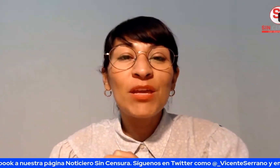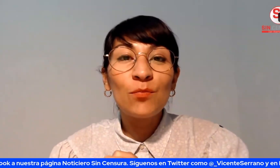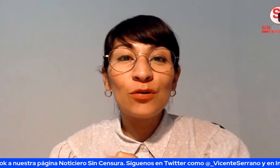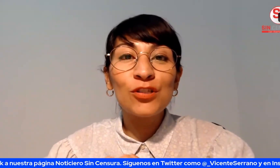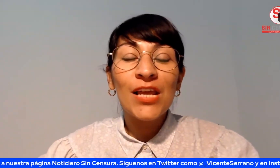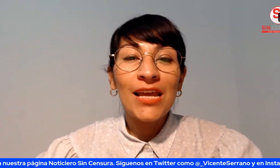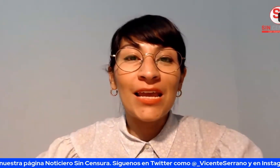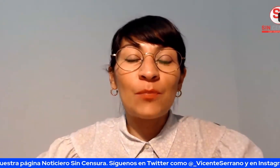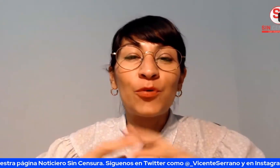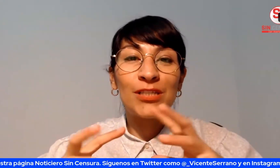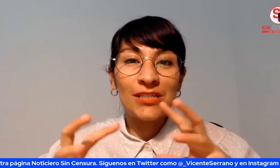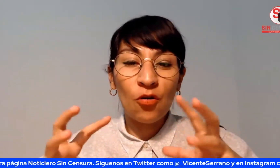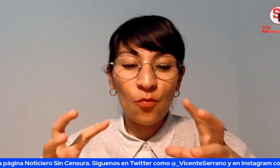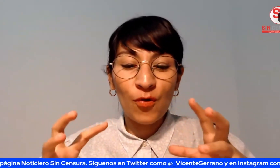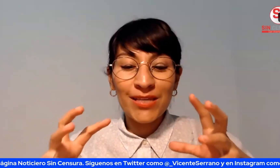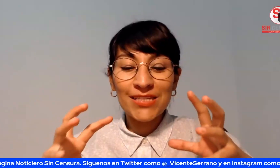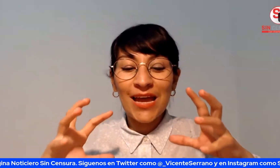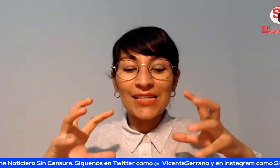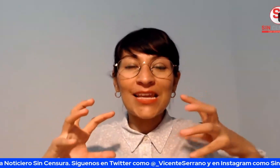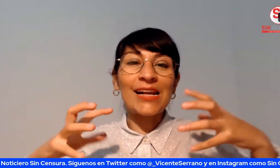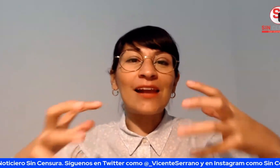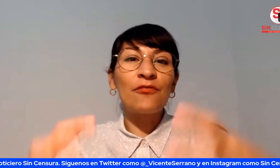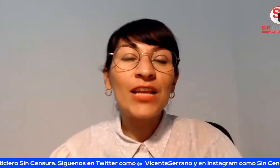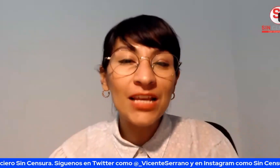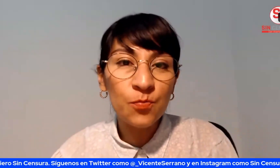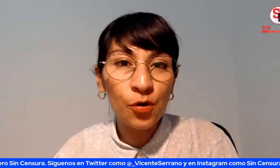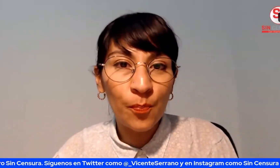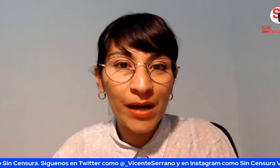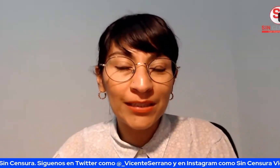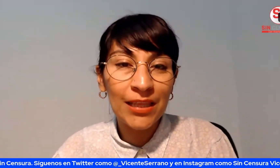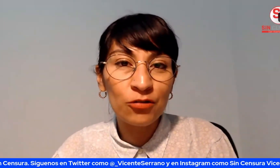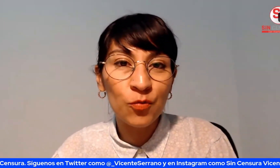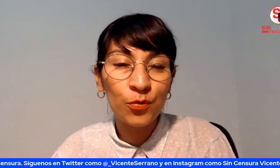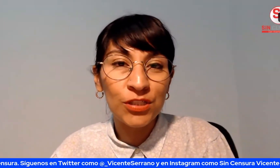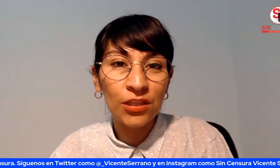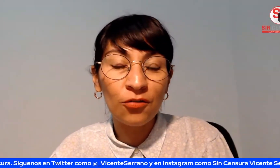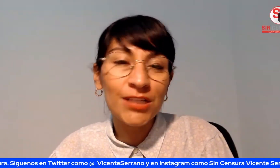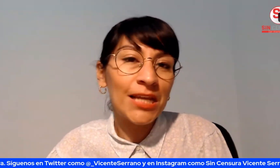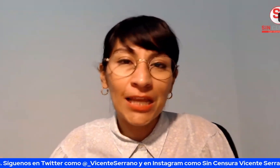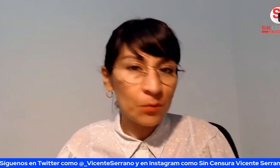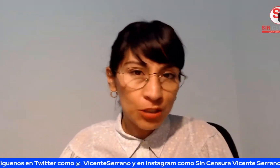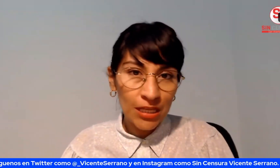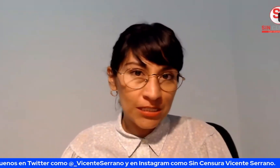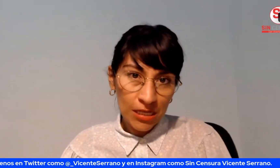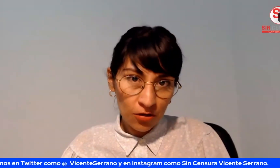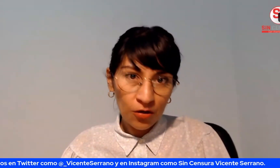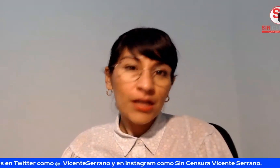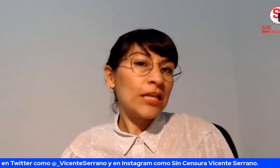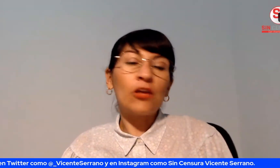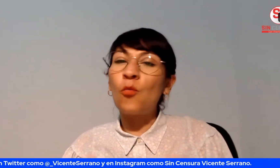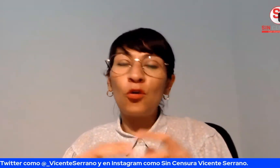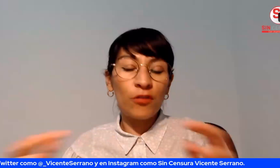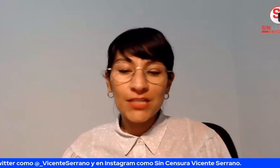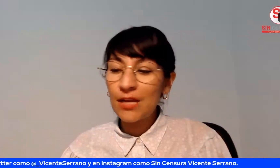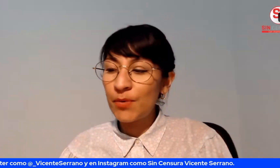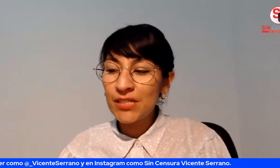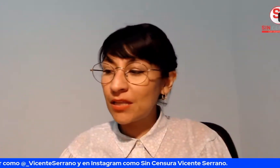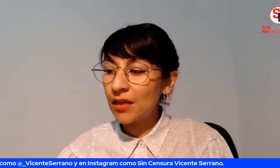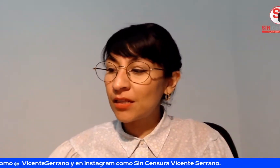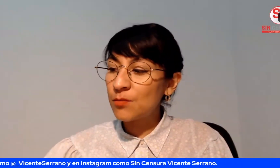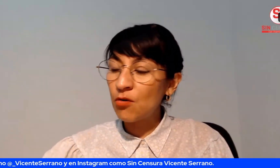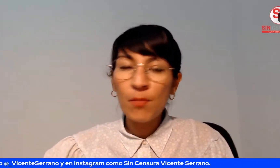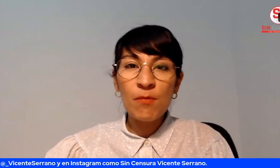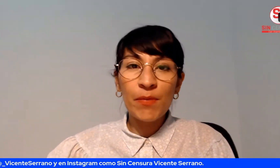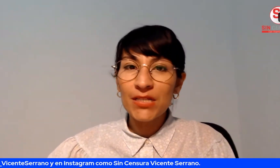internacional. Vimos pues como cerrar filas por parte de los opositores, que tenemos que decirlo, y como lo dice